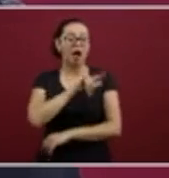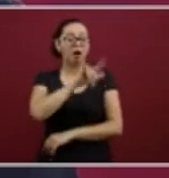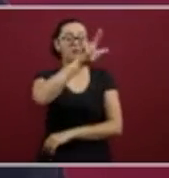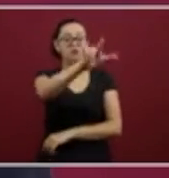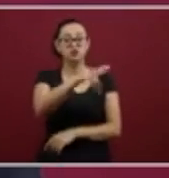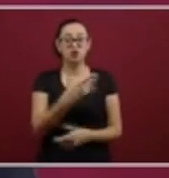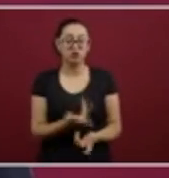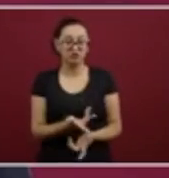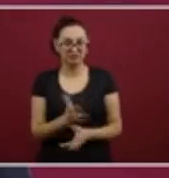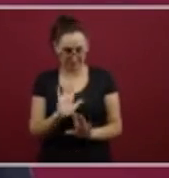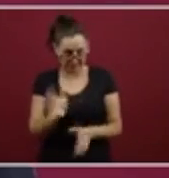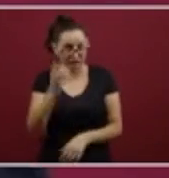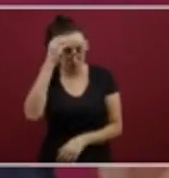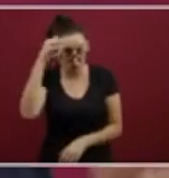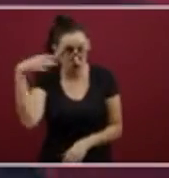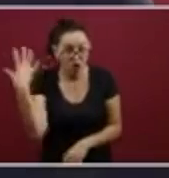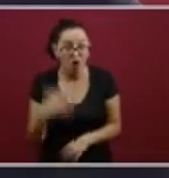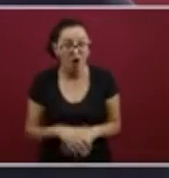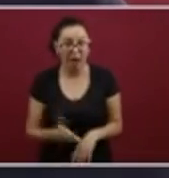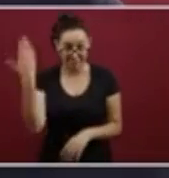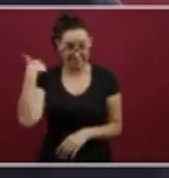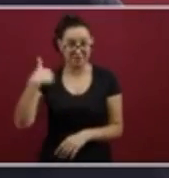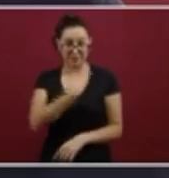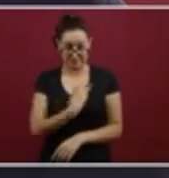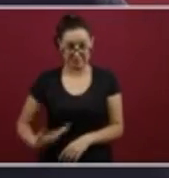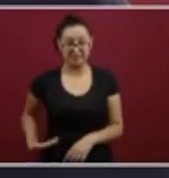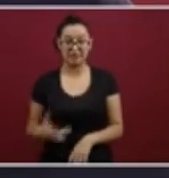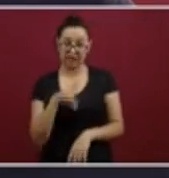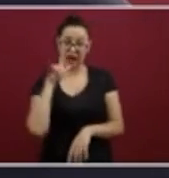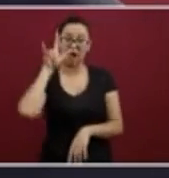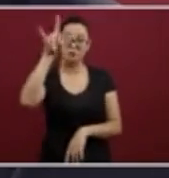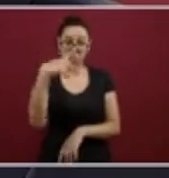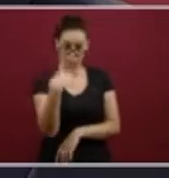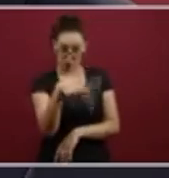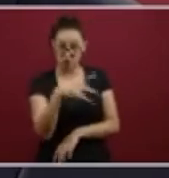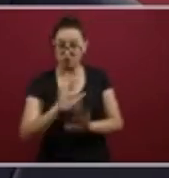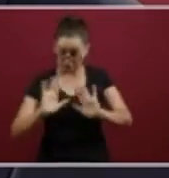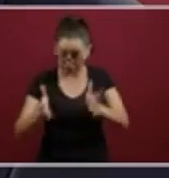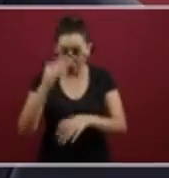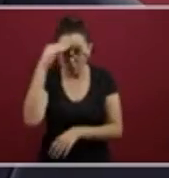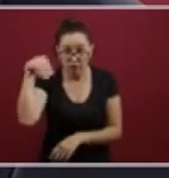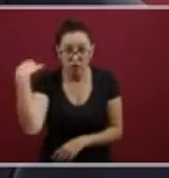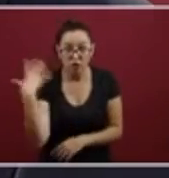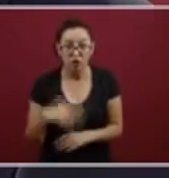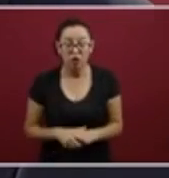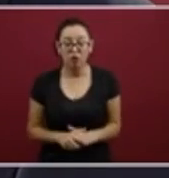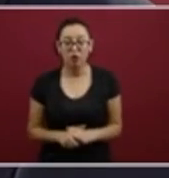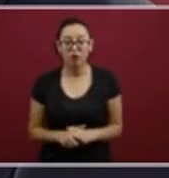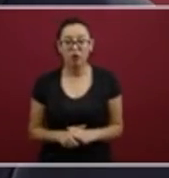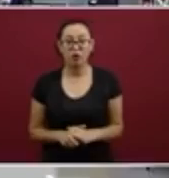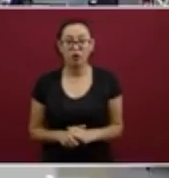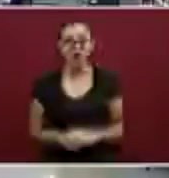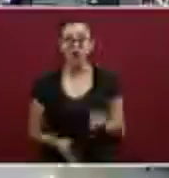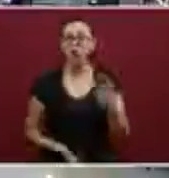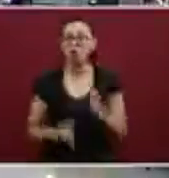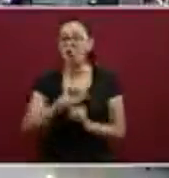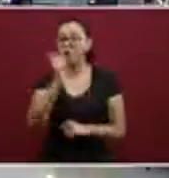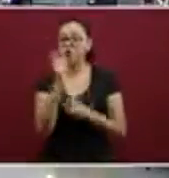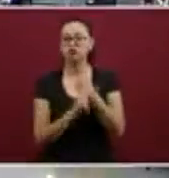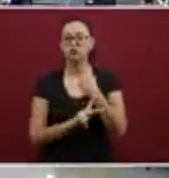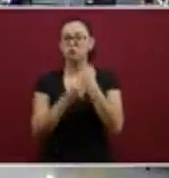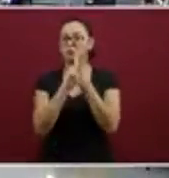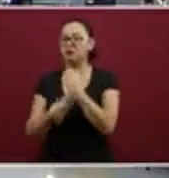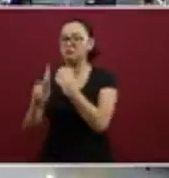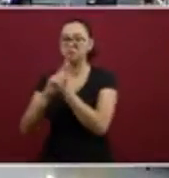Ok, ya se olvidó de que había un avión presidencial y que iban al extranjero y no